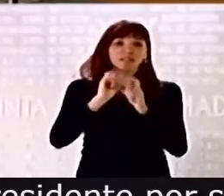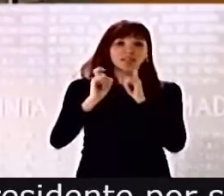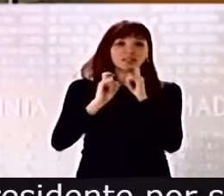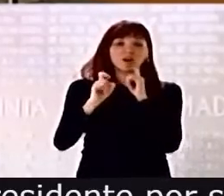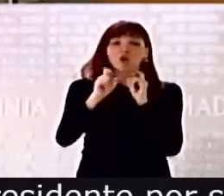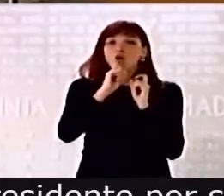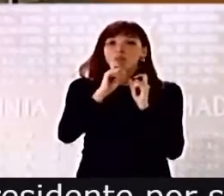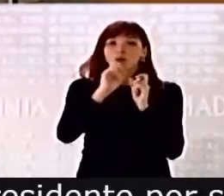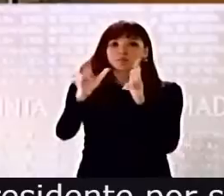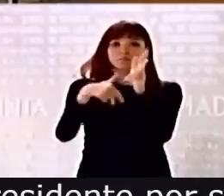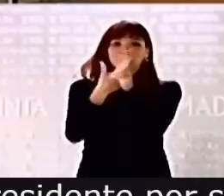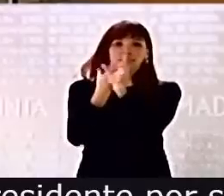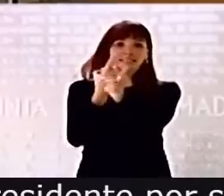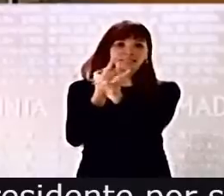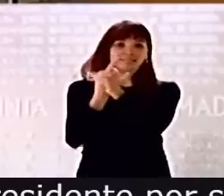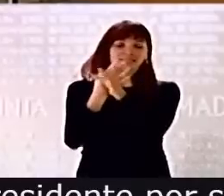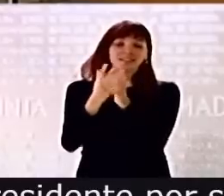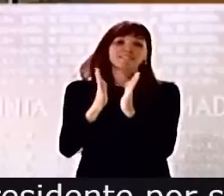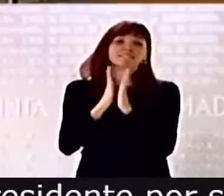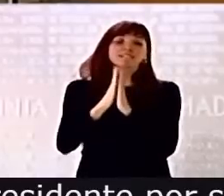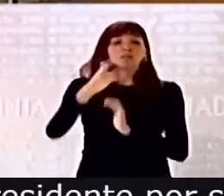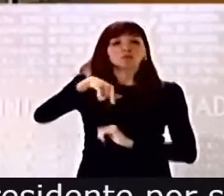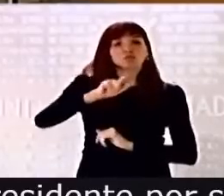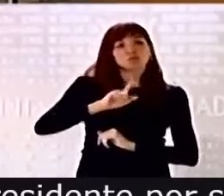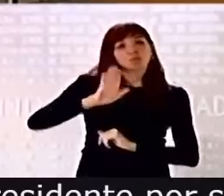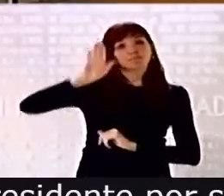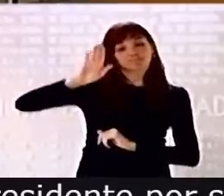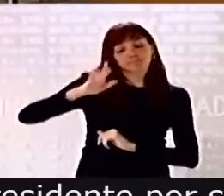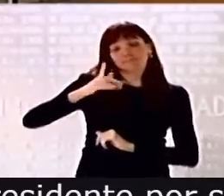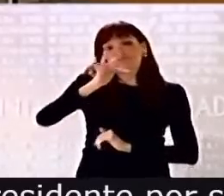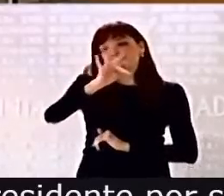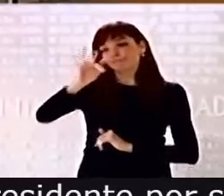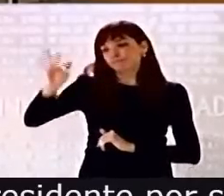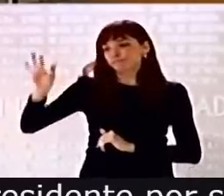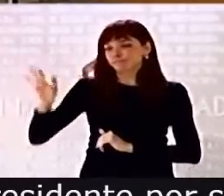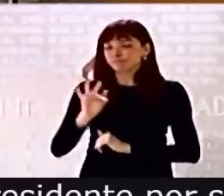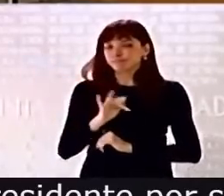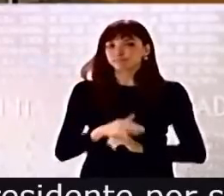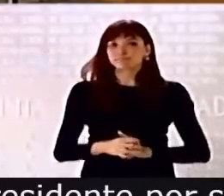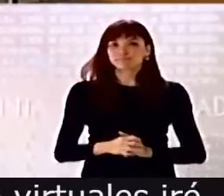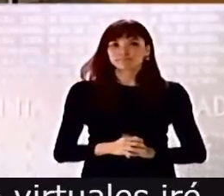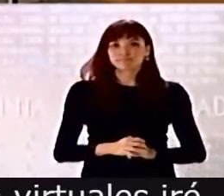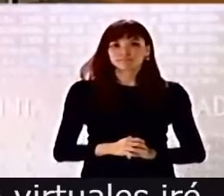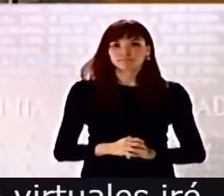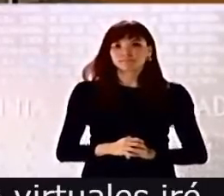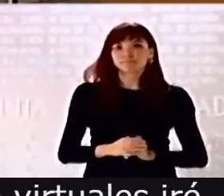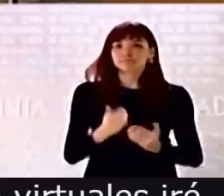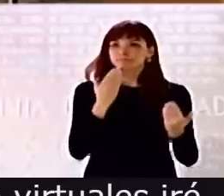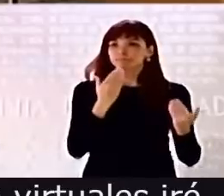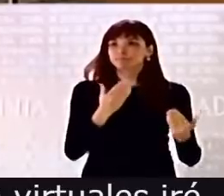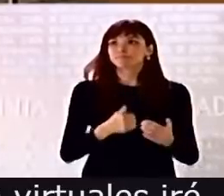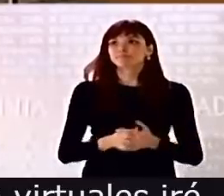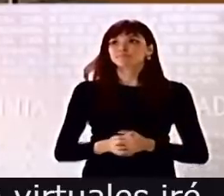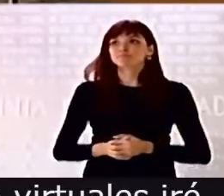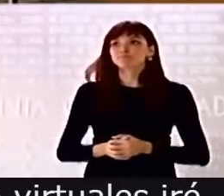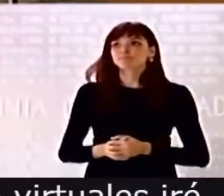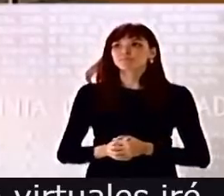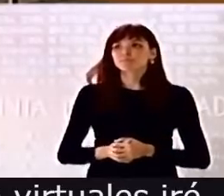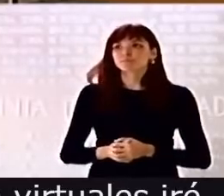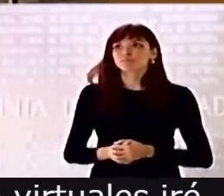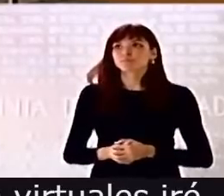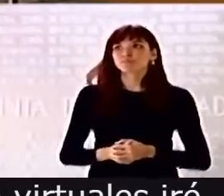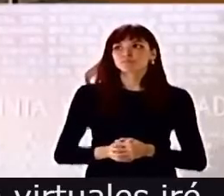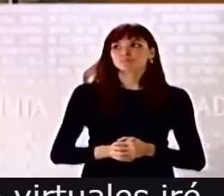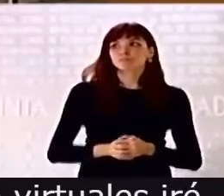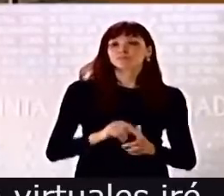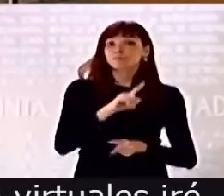Os pido que pidáis la palabra y la haré dando en función del orden en el que la hayáis pedido. Muchas gracias.